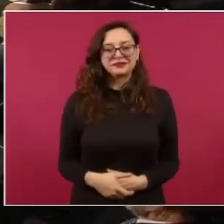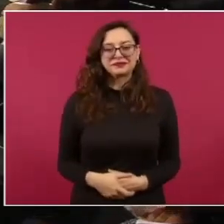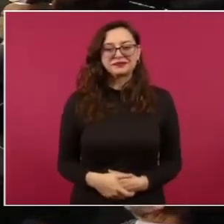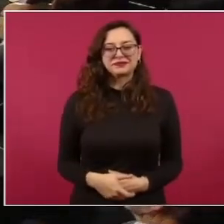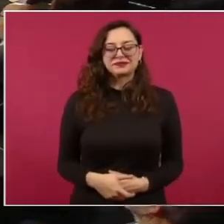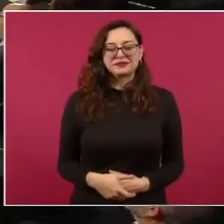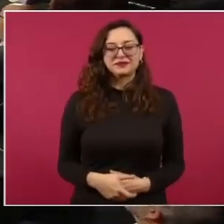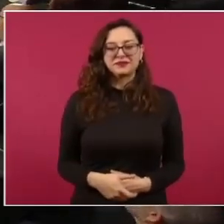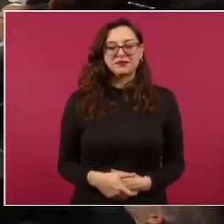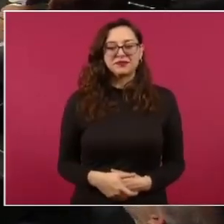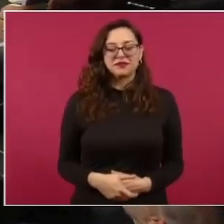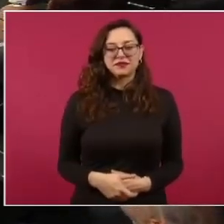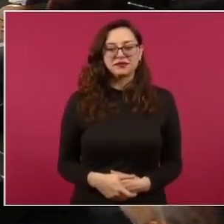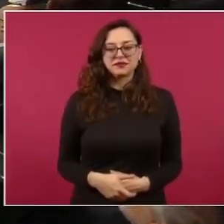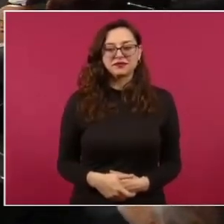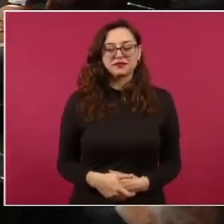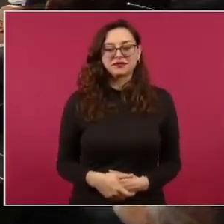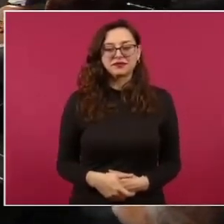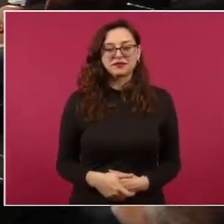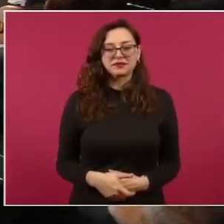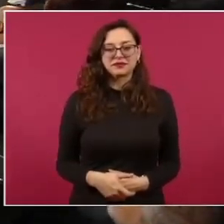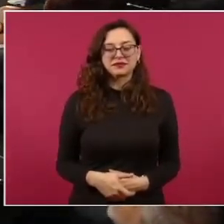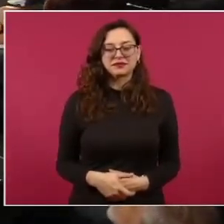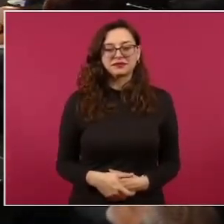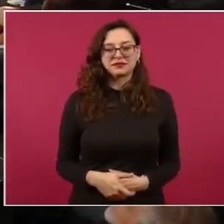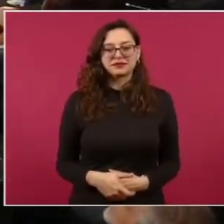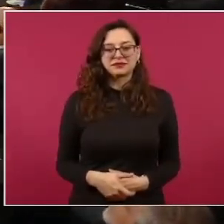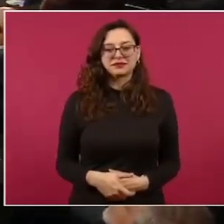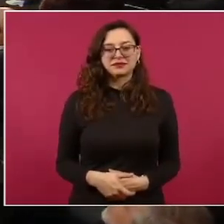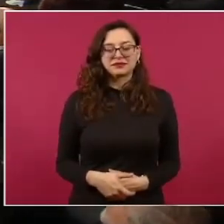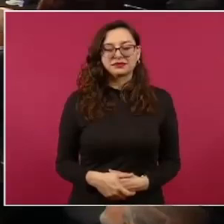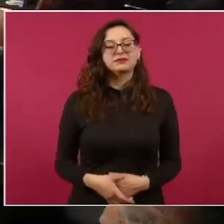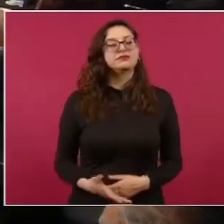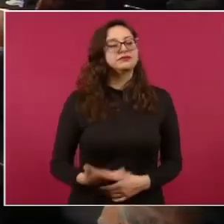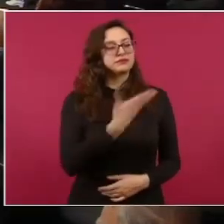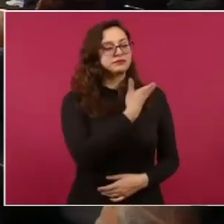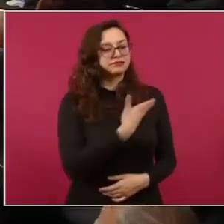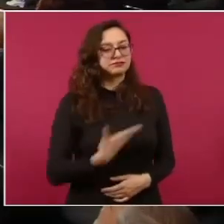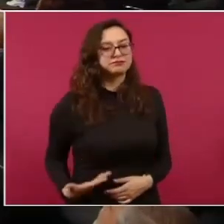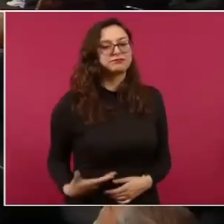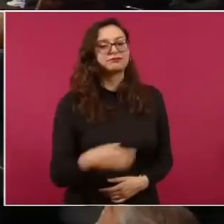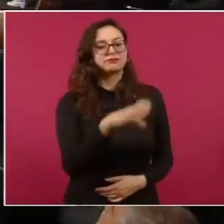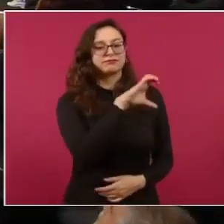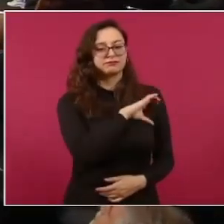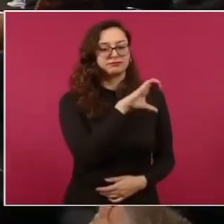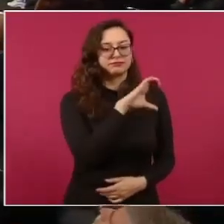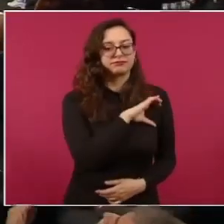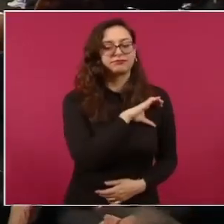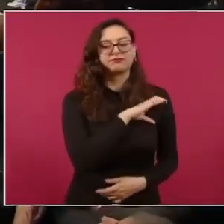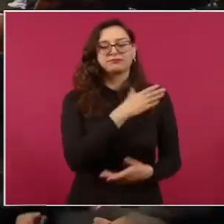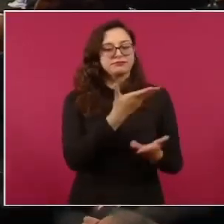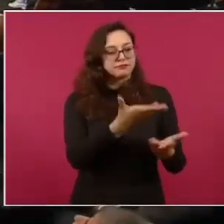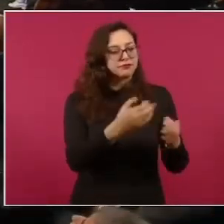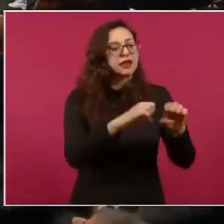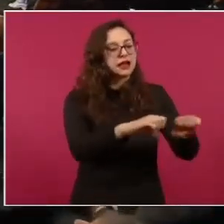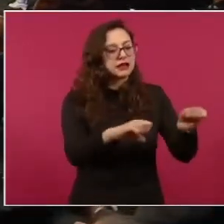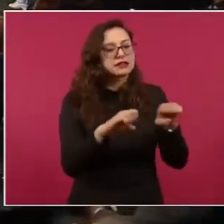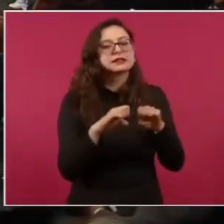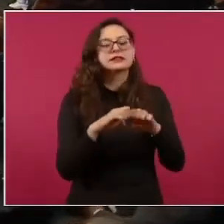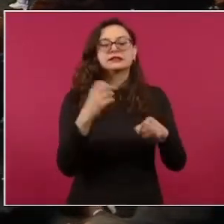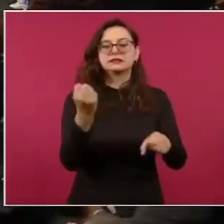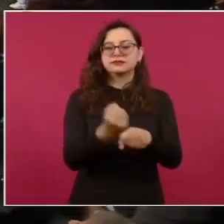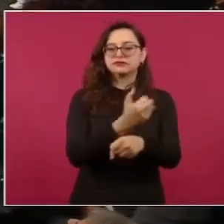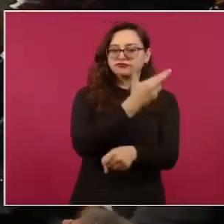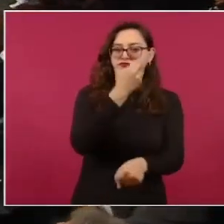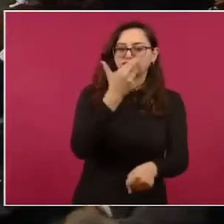Estimado señor presidente, querido presidium, estimados secretarios, señor director, maestro